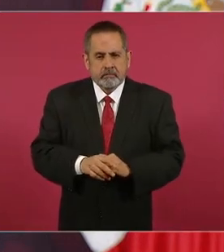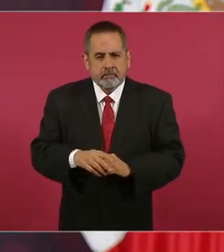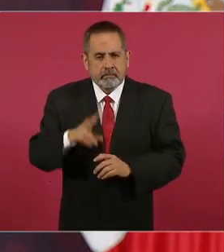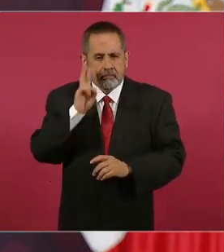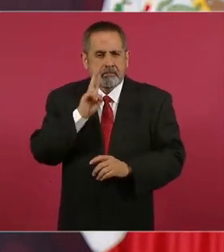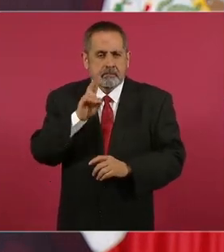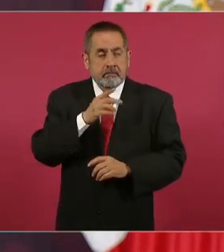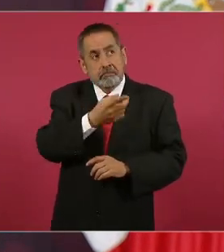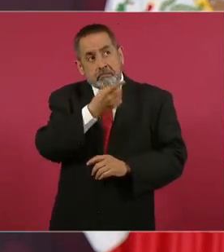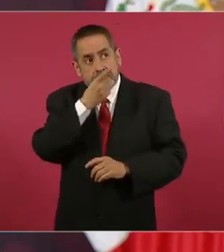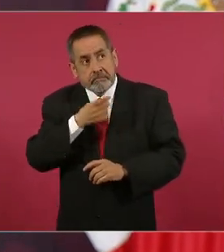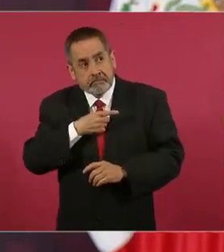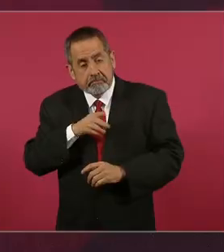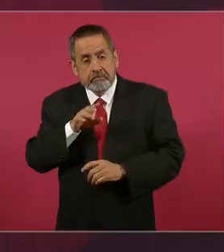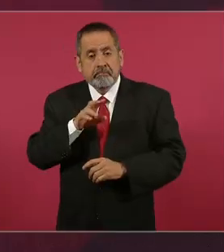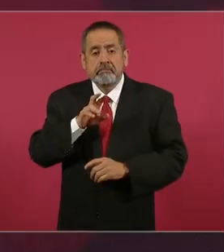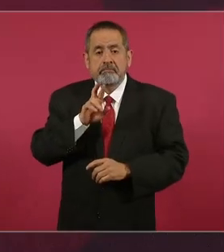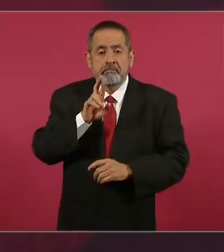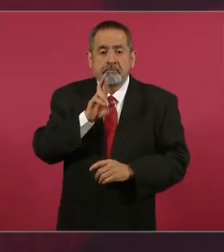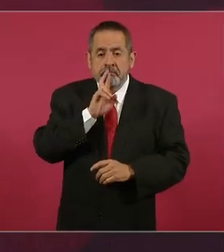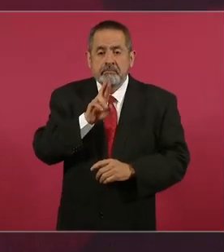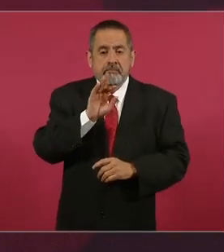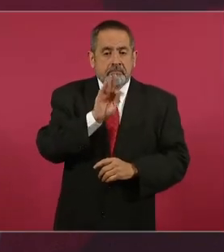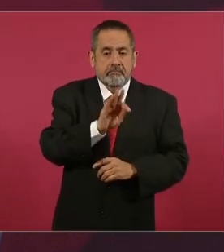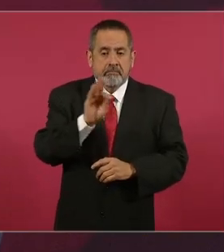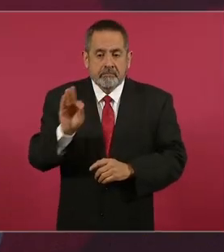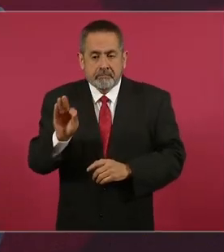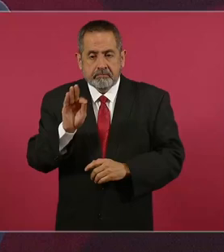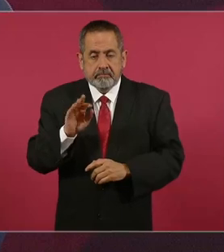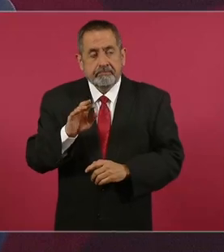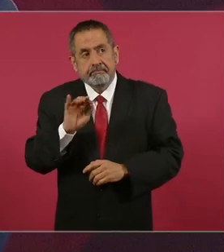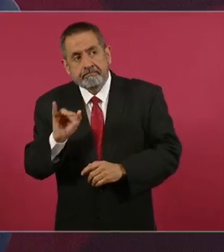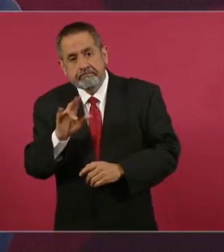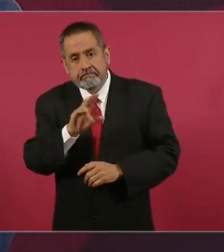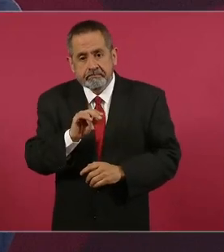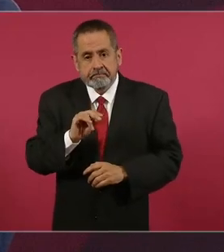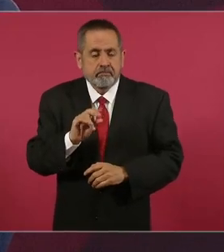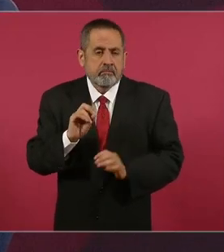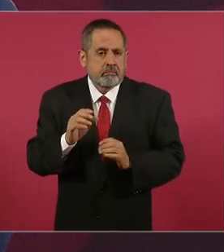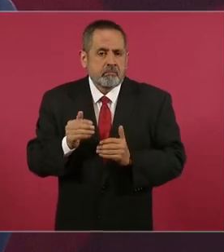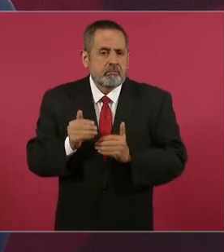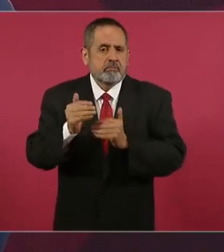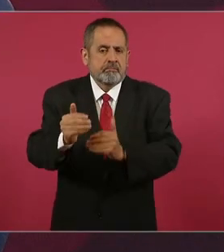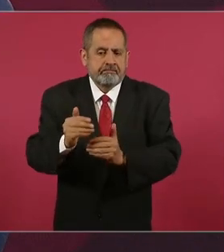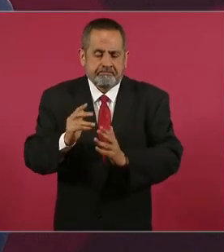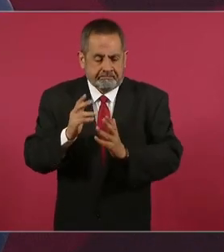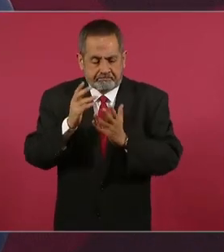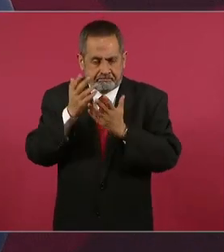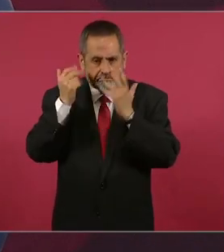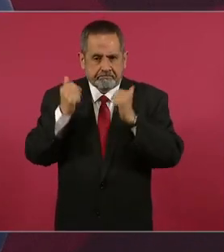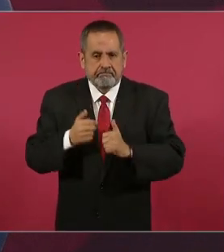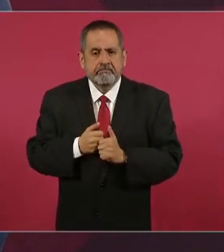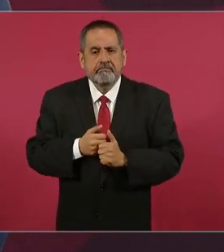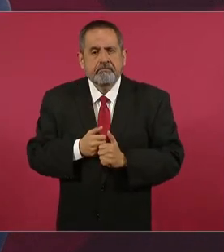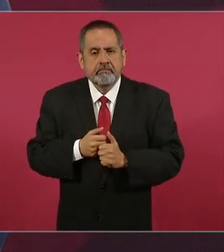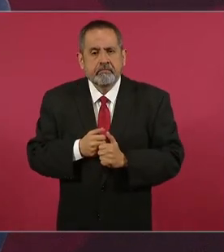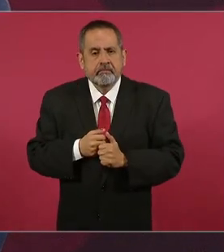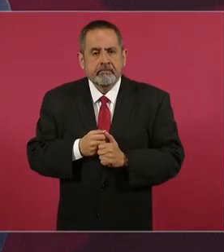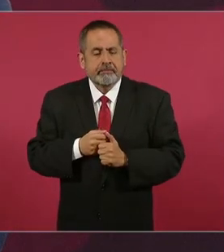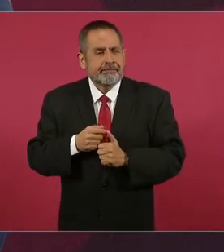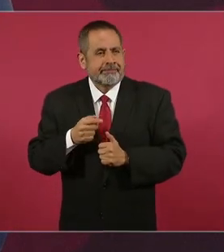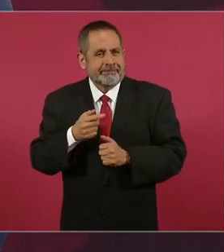resuelvan lo más pronto posible, para o que nos esperemos a que pase el